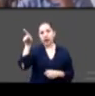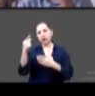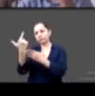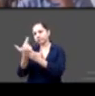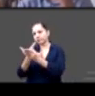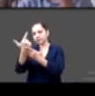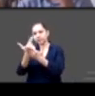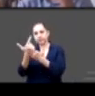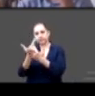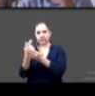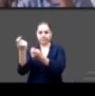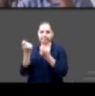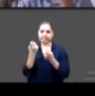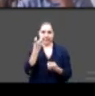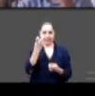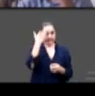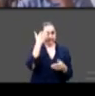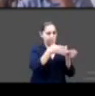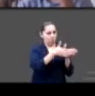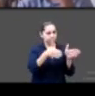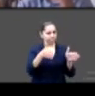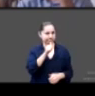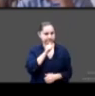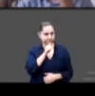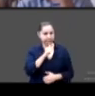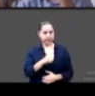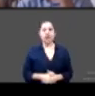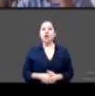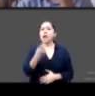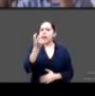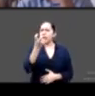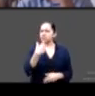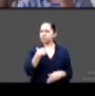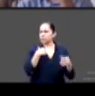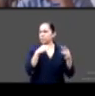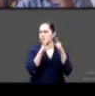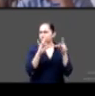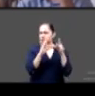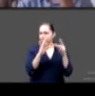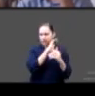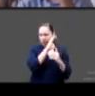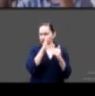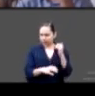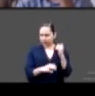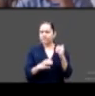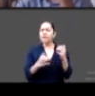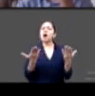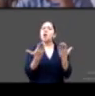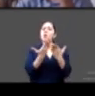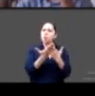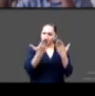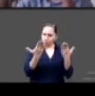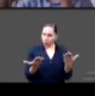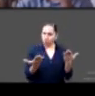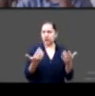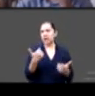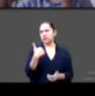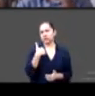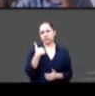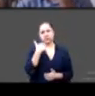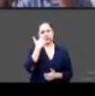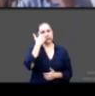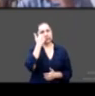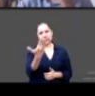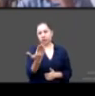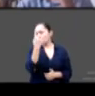Y con eso yo me despido por ahora, prácticamente diciéndoles a todos ustedes de que el principal consejo que